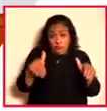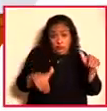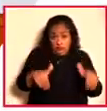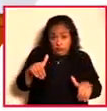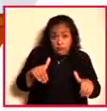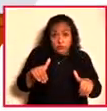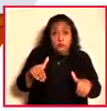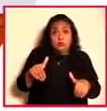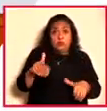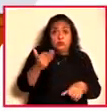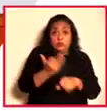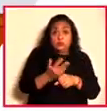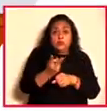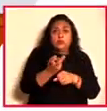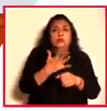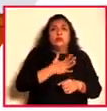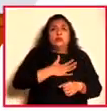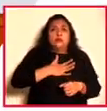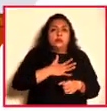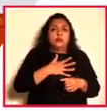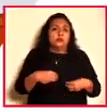inmediato invoca pasiones, vida,